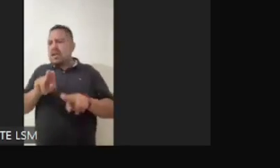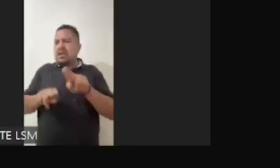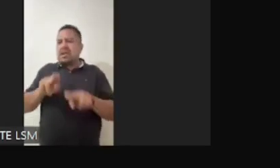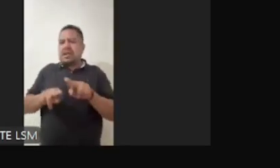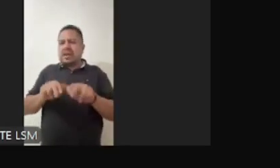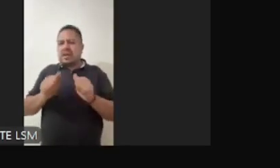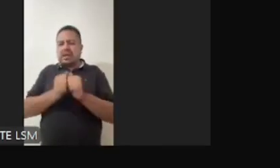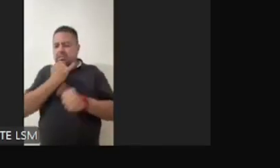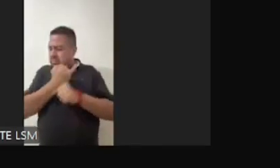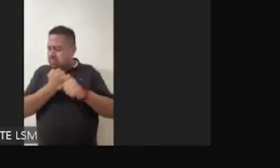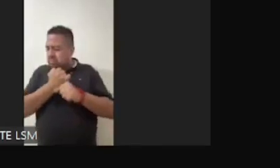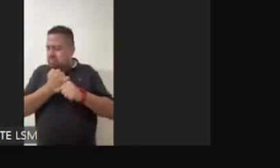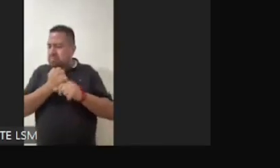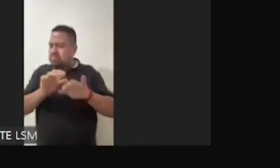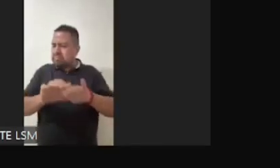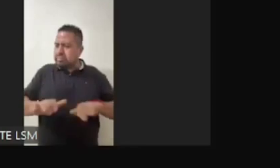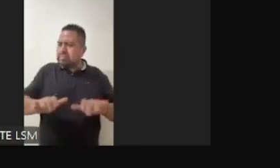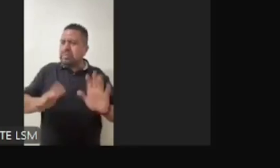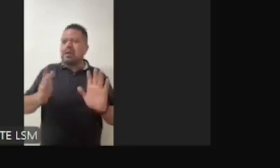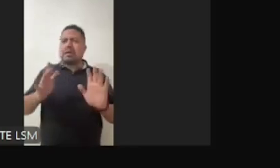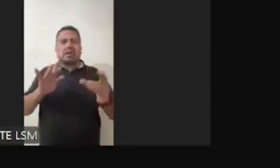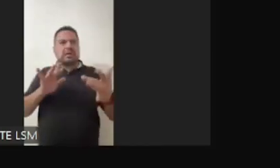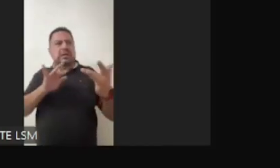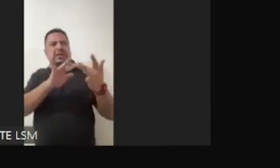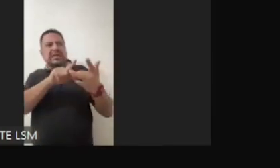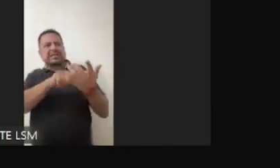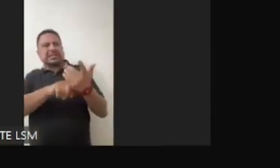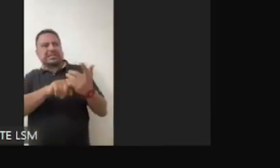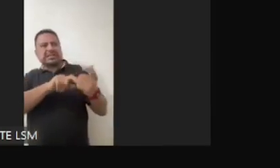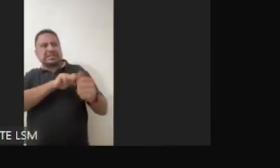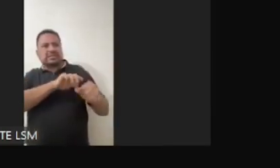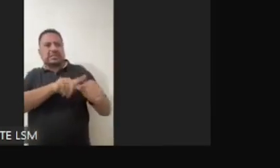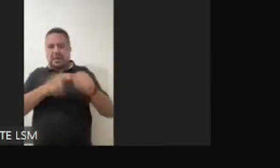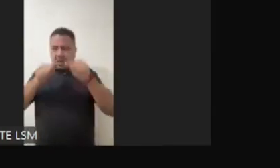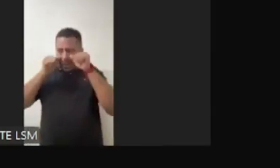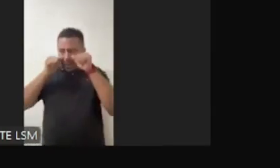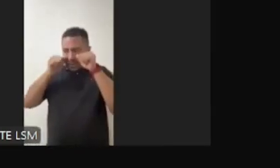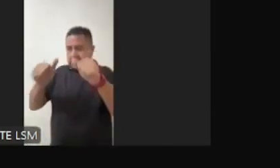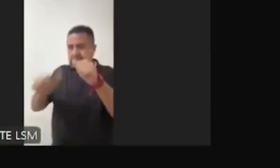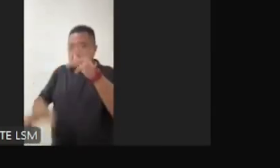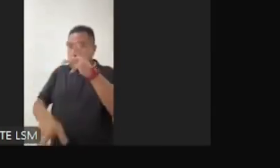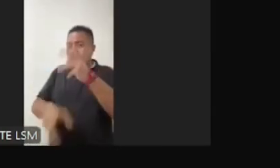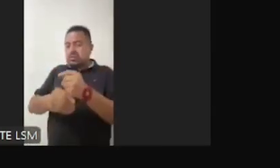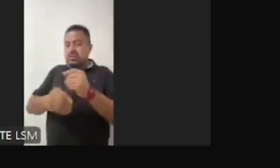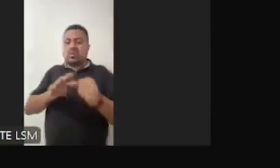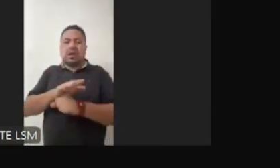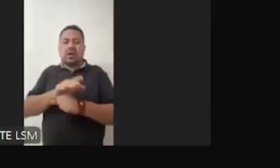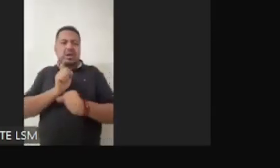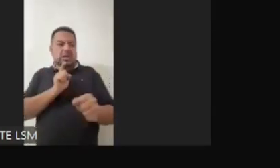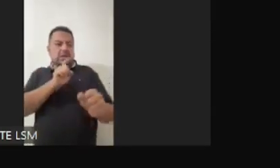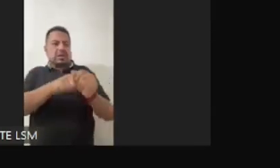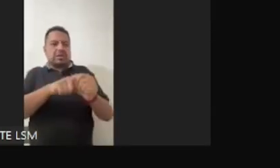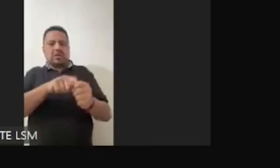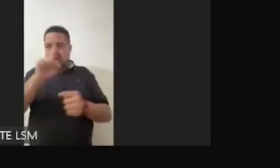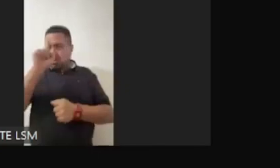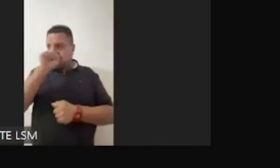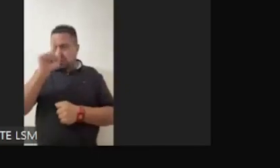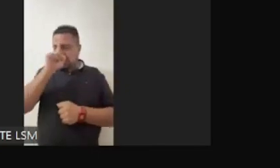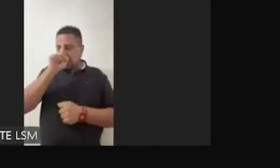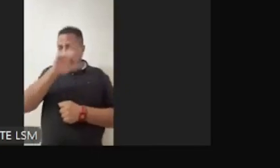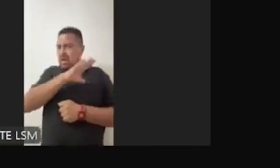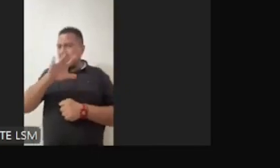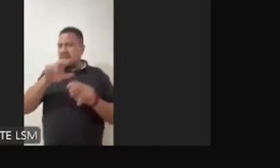analista enlace enlace especializado y asistente respectivamente adscritos al consejo general del